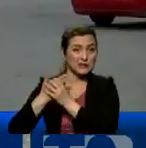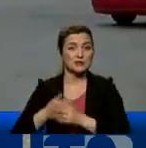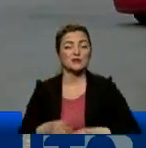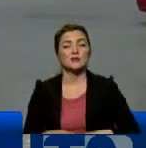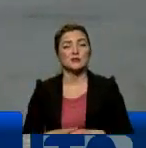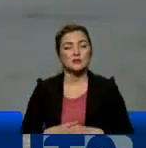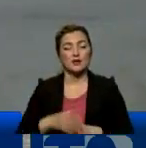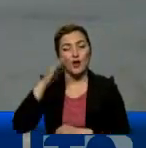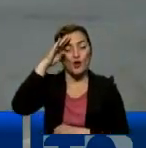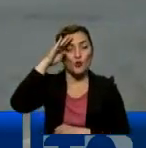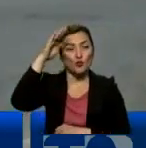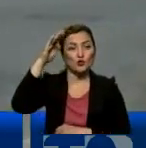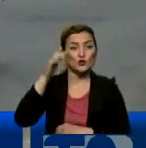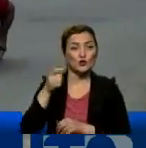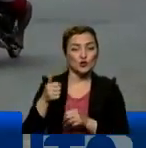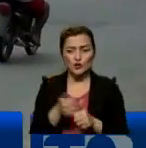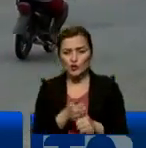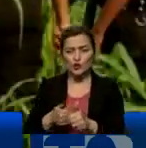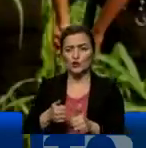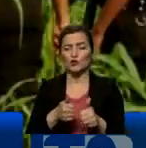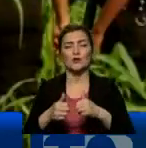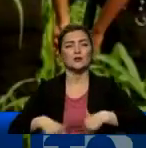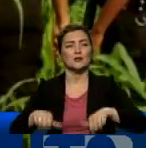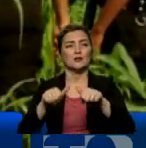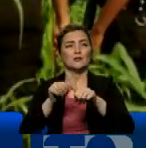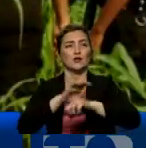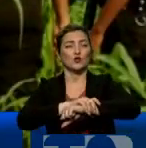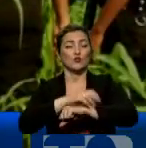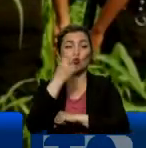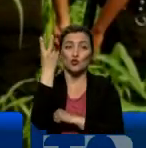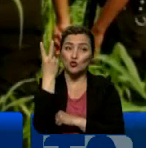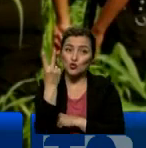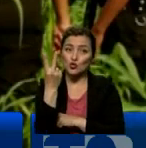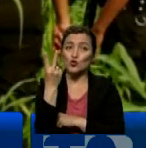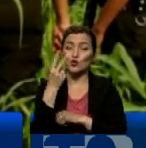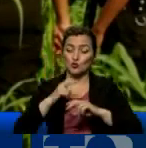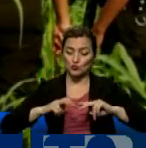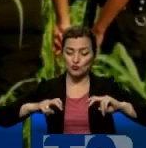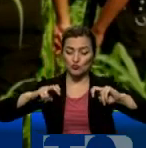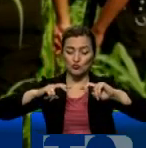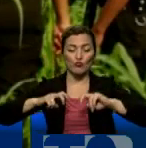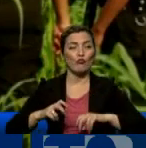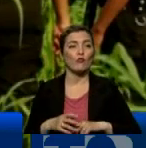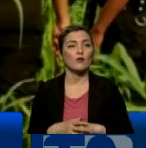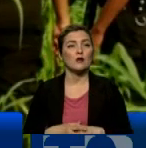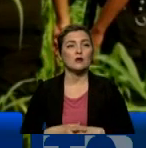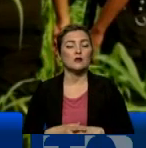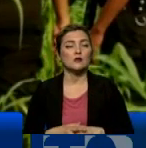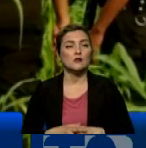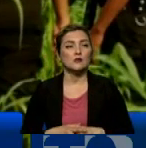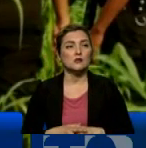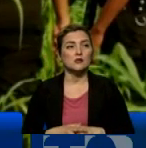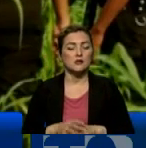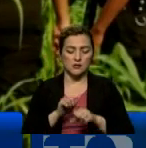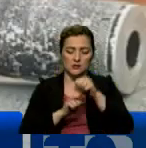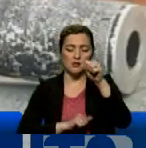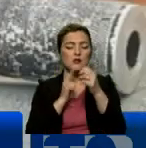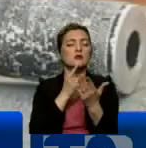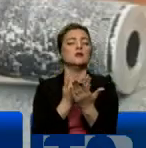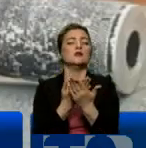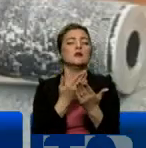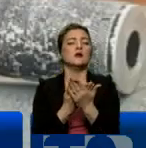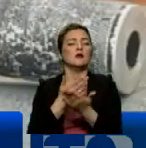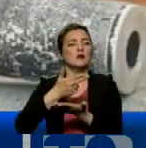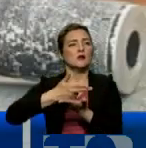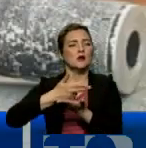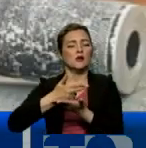dotación. La policía realizó un barrido en el área y detuvo a 2 personas para investigaciones. Además, decomisaron evidencias como